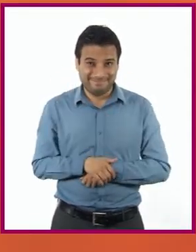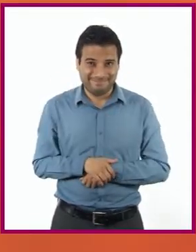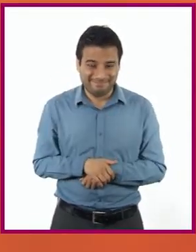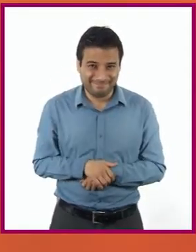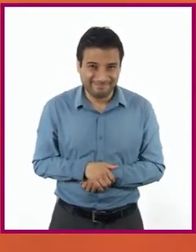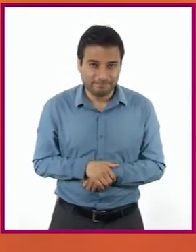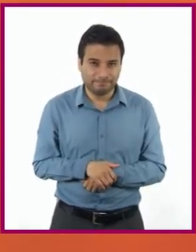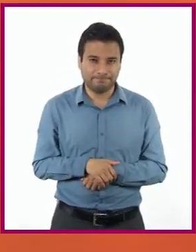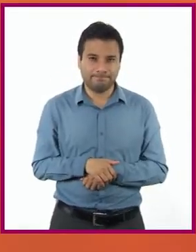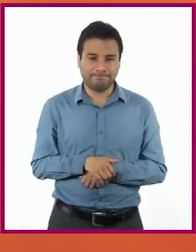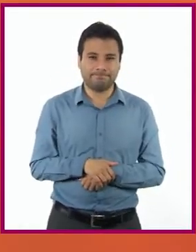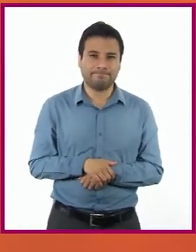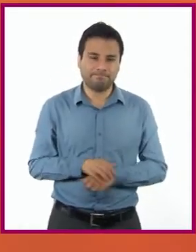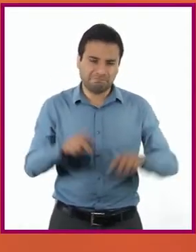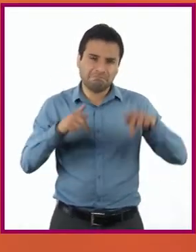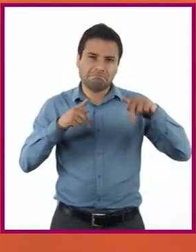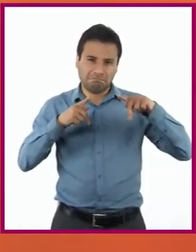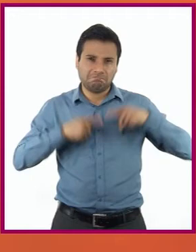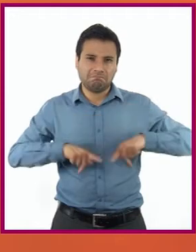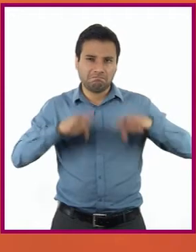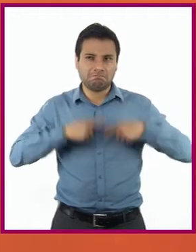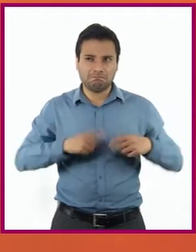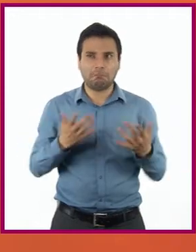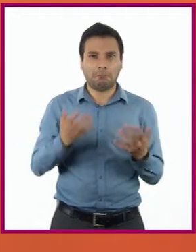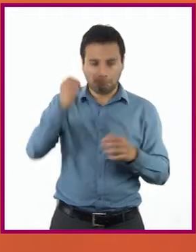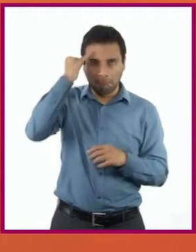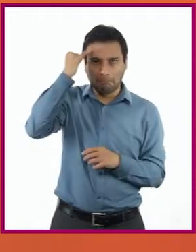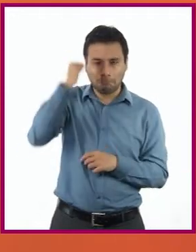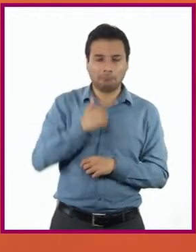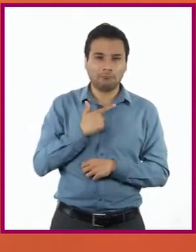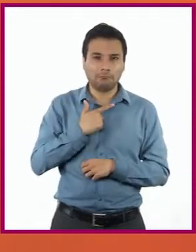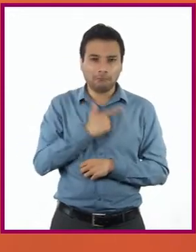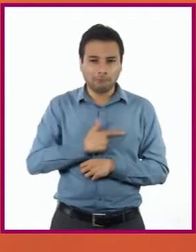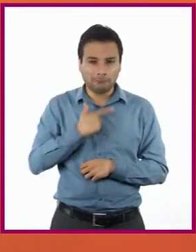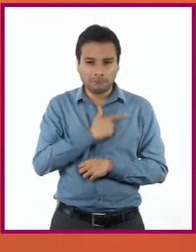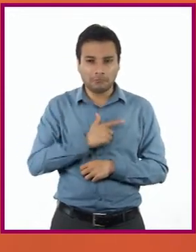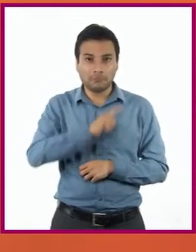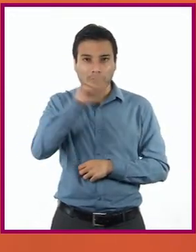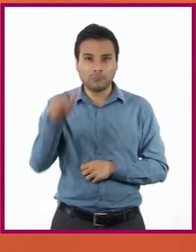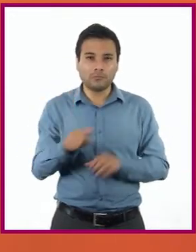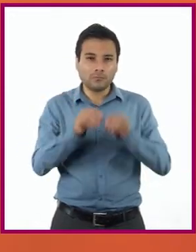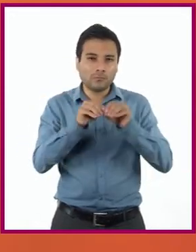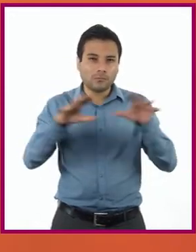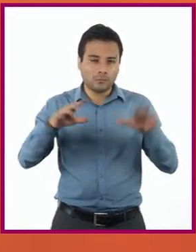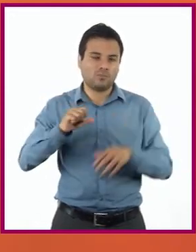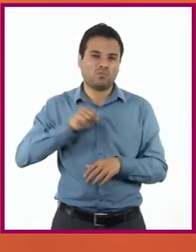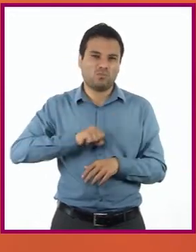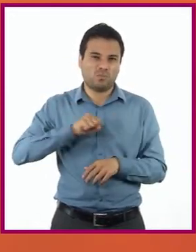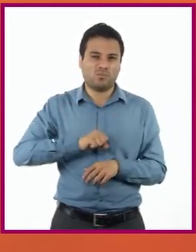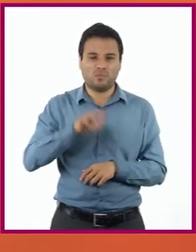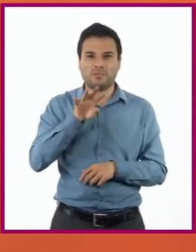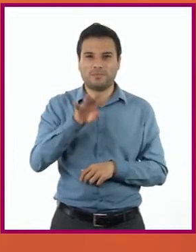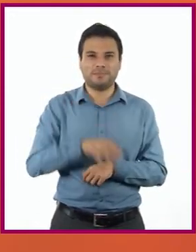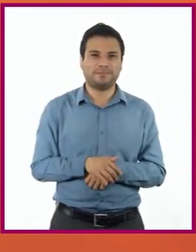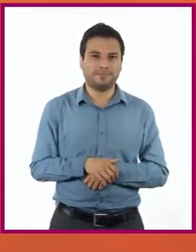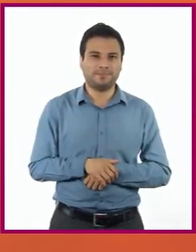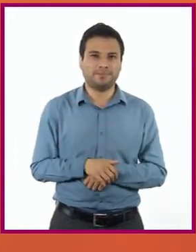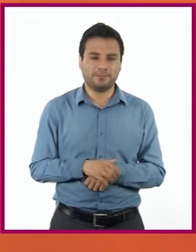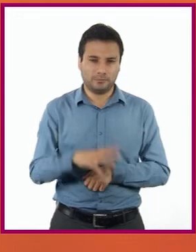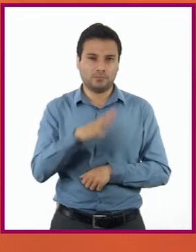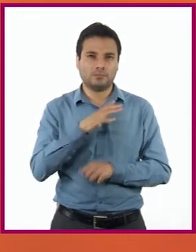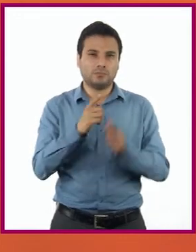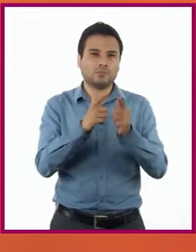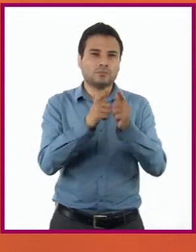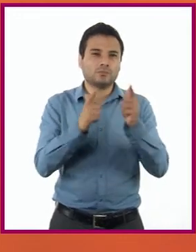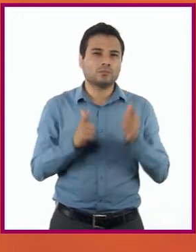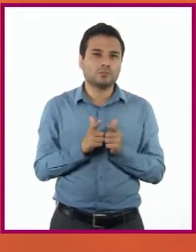Rowbotham fueron adoptadas y diseminadas desde finales del siglo XIX por un culto religioso,